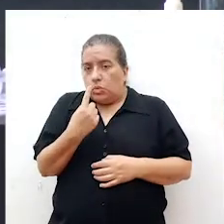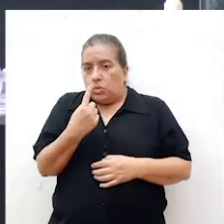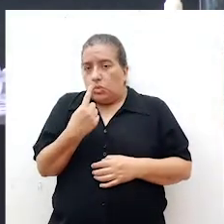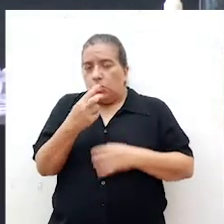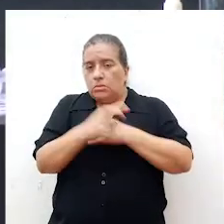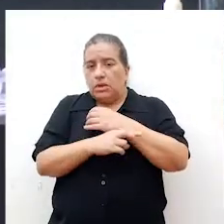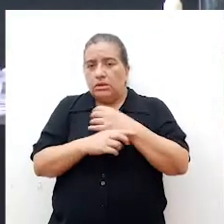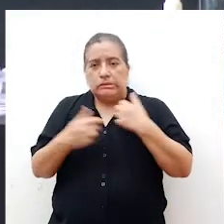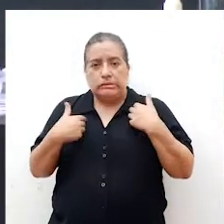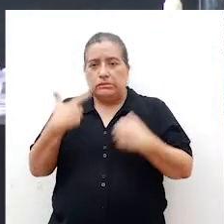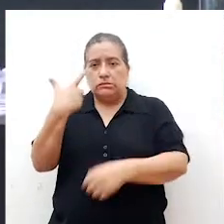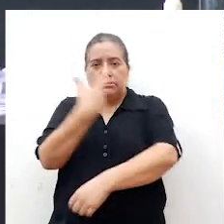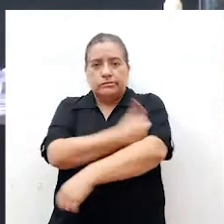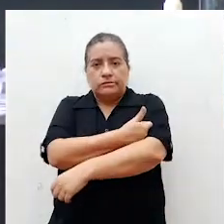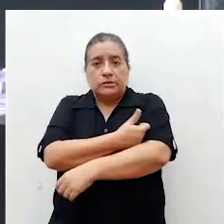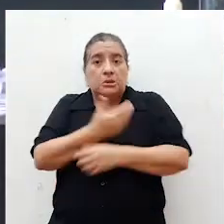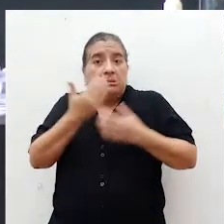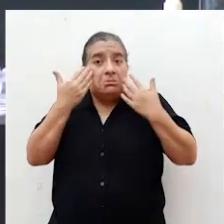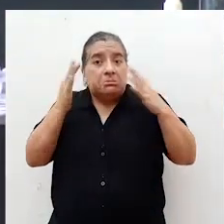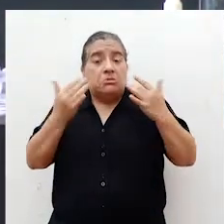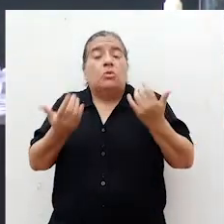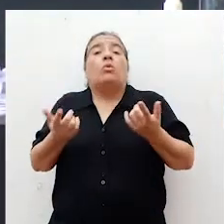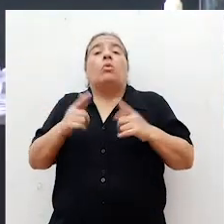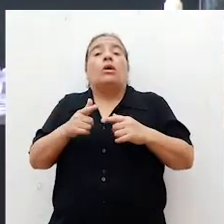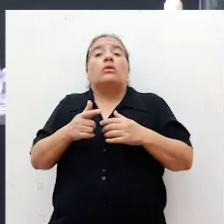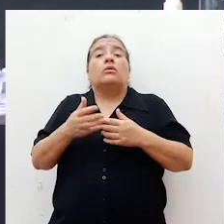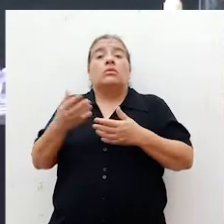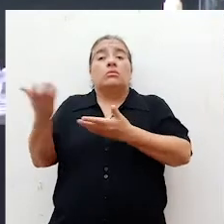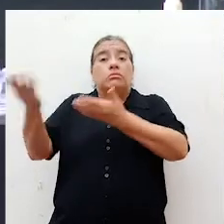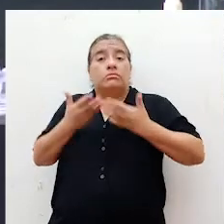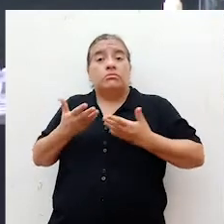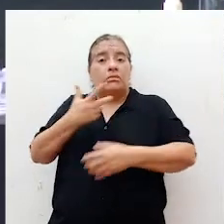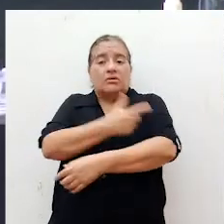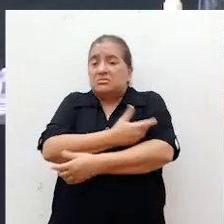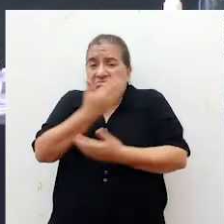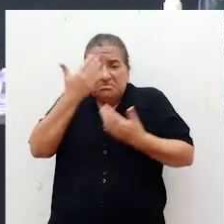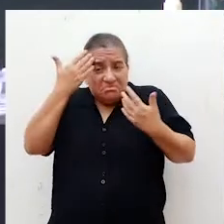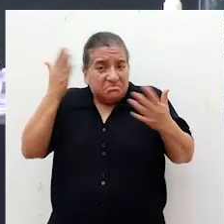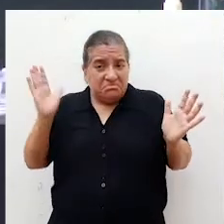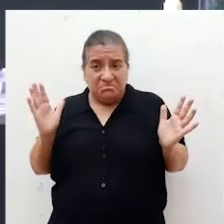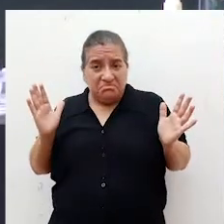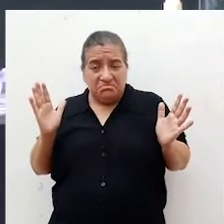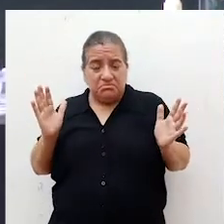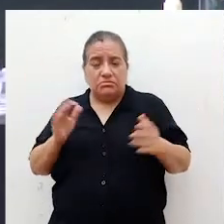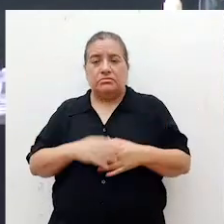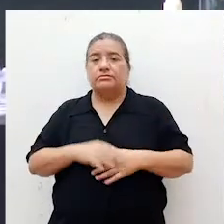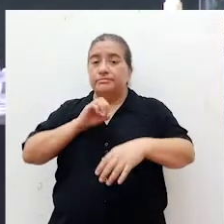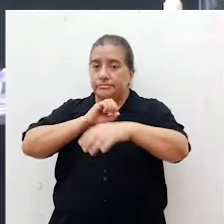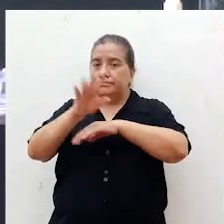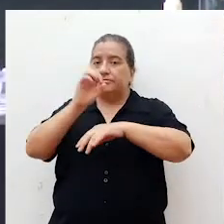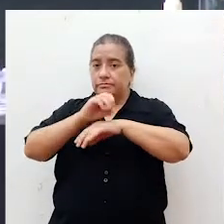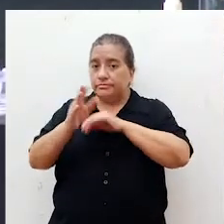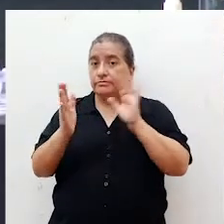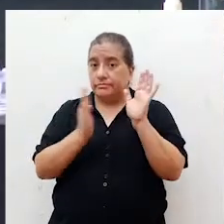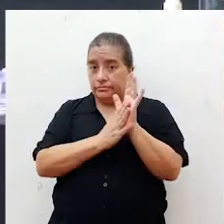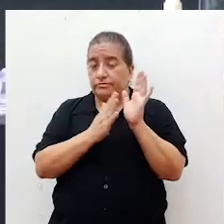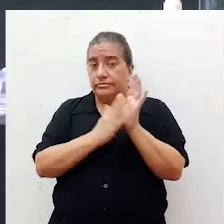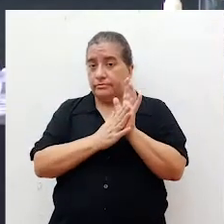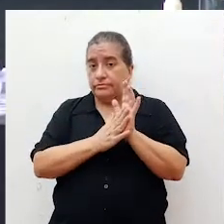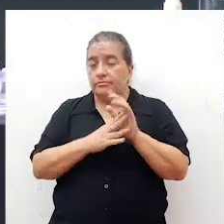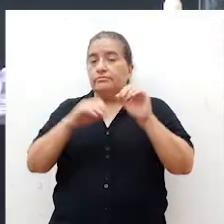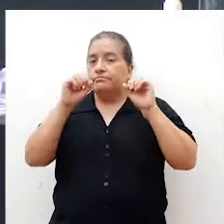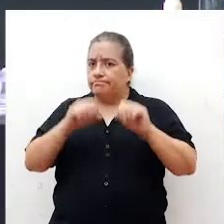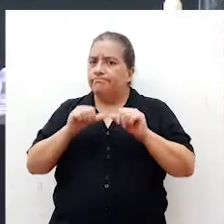y somos el único país que no tiene vacuna y que no tenemos en este momento certeza de cuándo va a haber vacuna. Por eso,